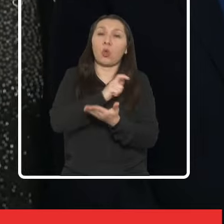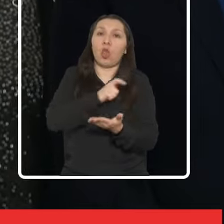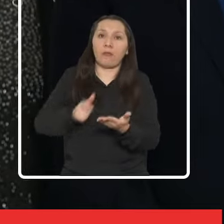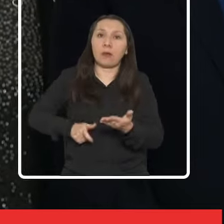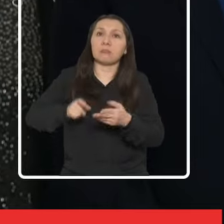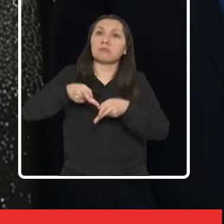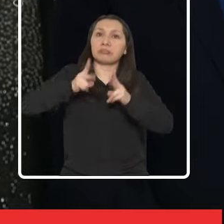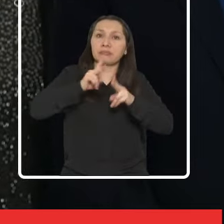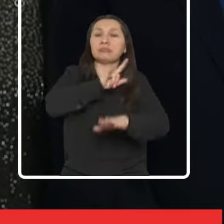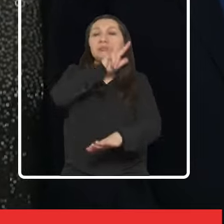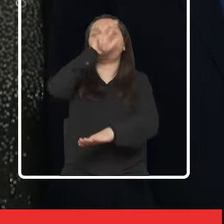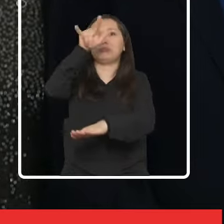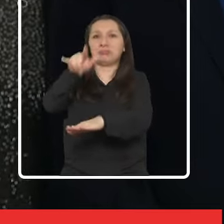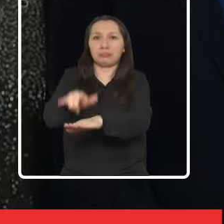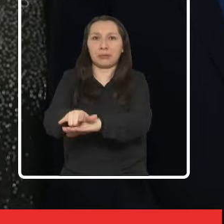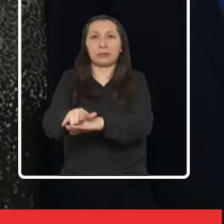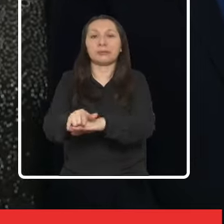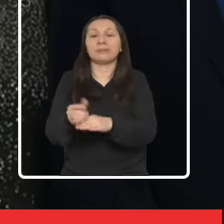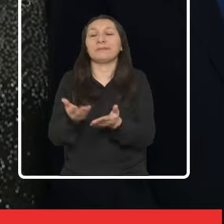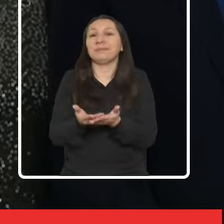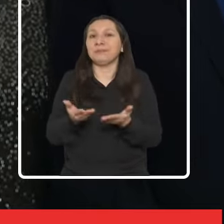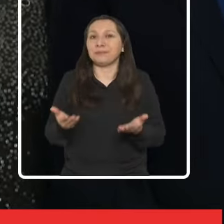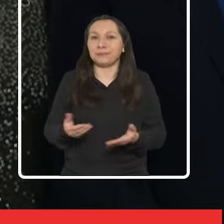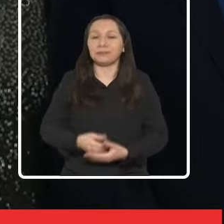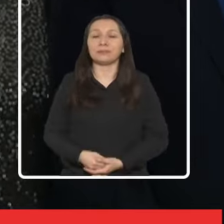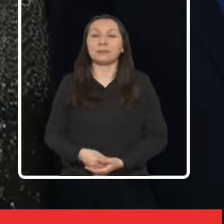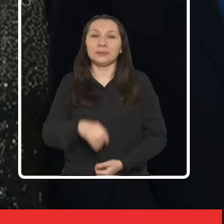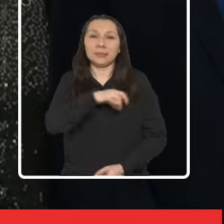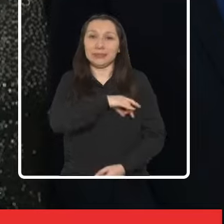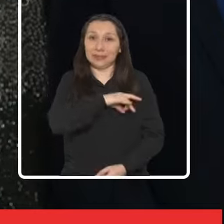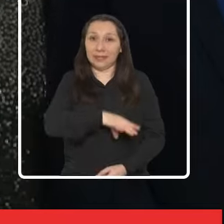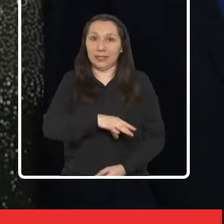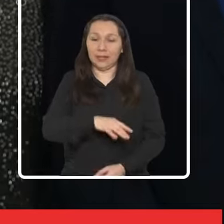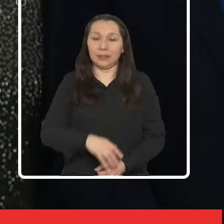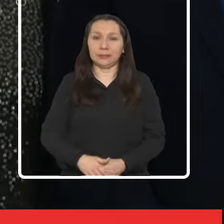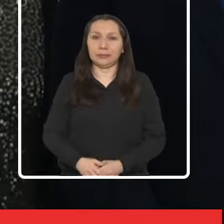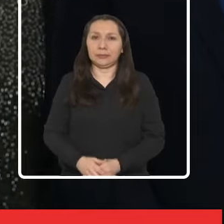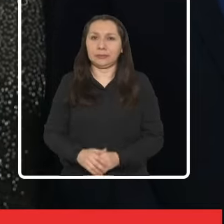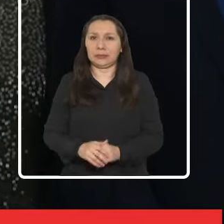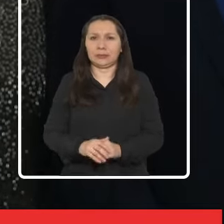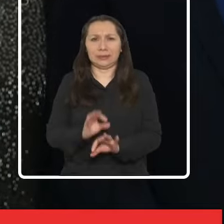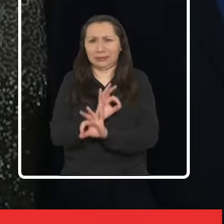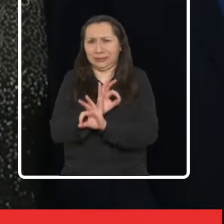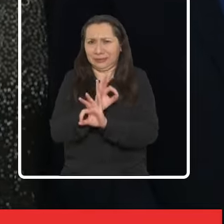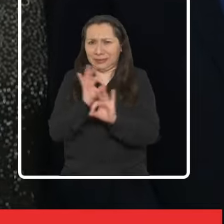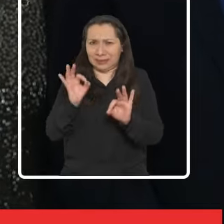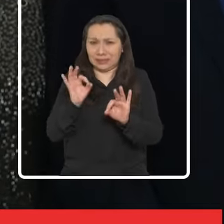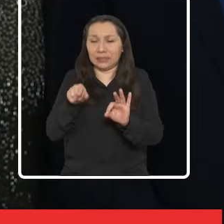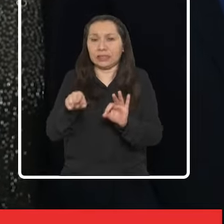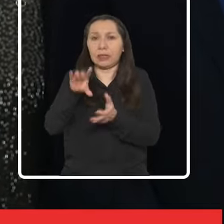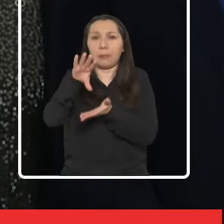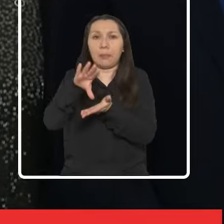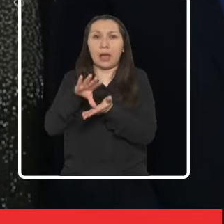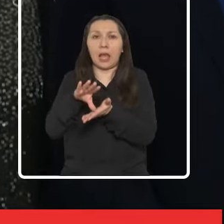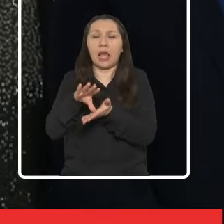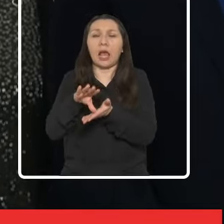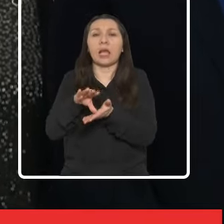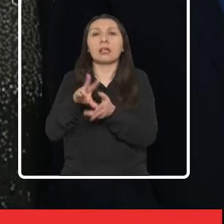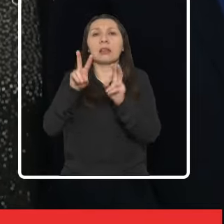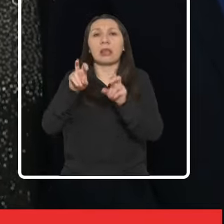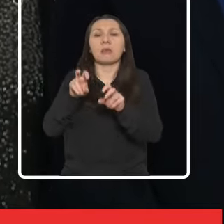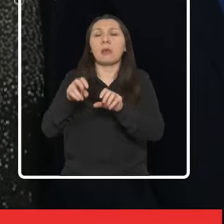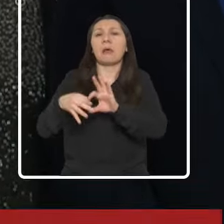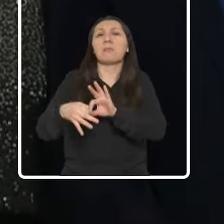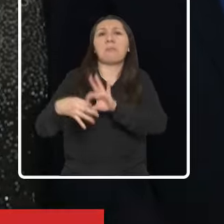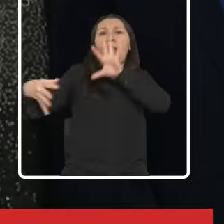aquello. Por lo tanto, Chile jamás va a ser un país proclive a